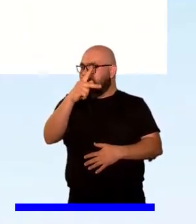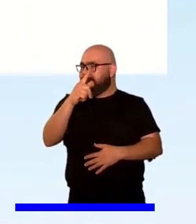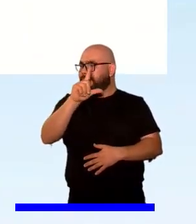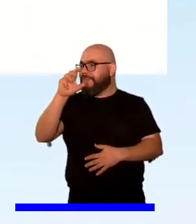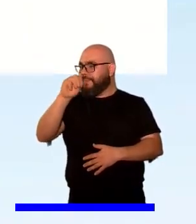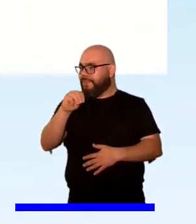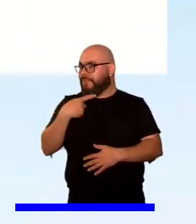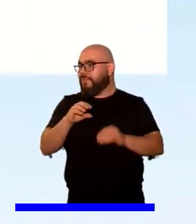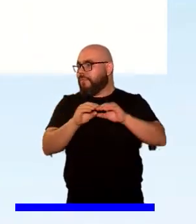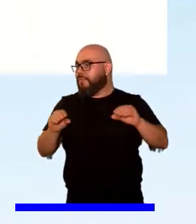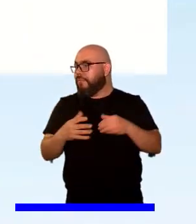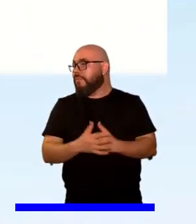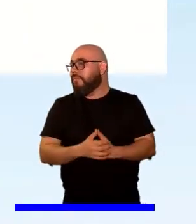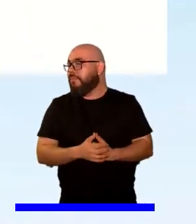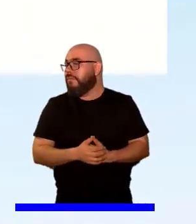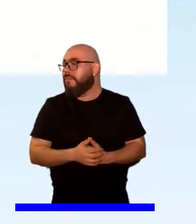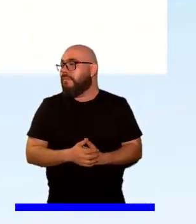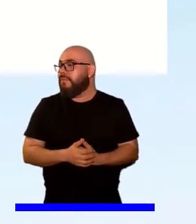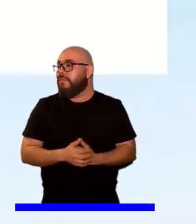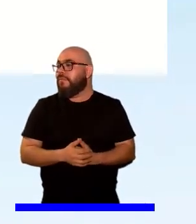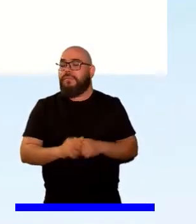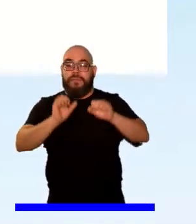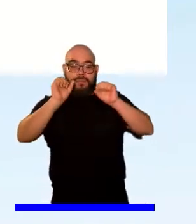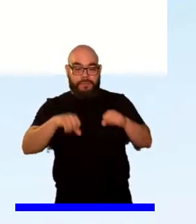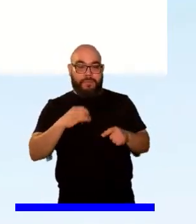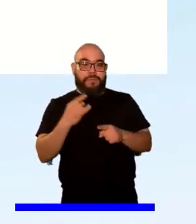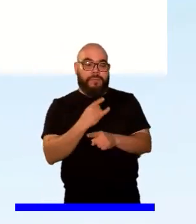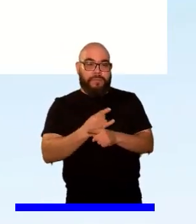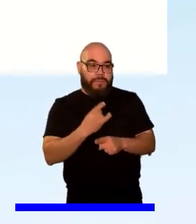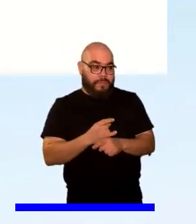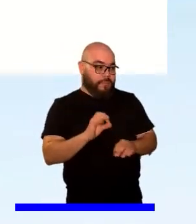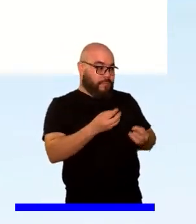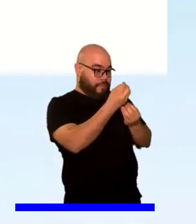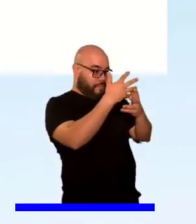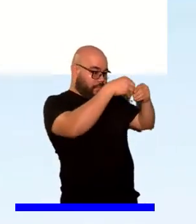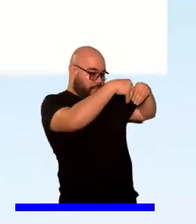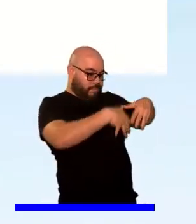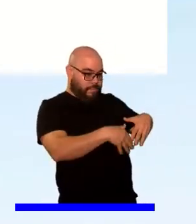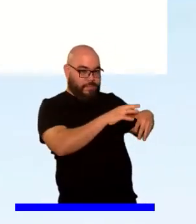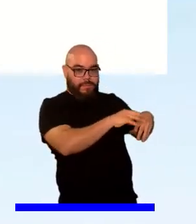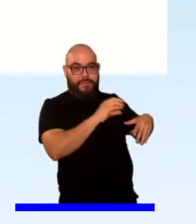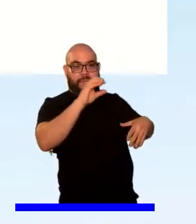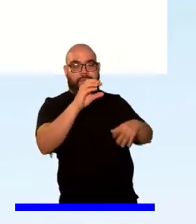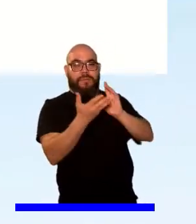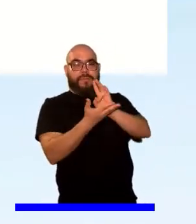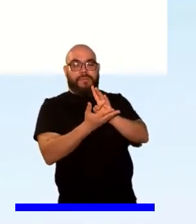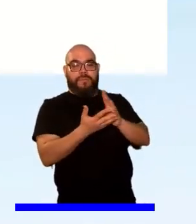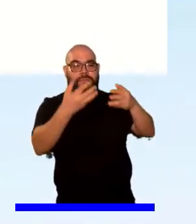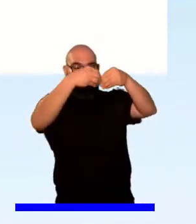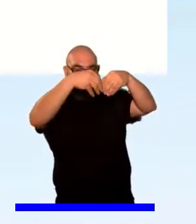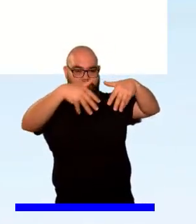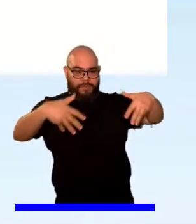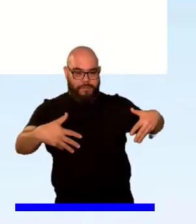nivel. Palabras más, palabras menos. Yo ya puedo utilizar el mismo andamiaje para utilizar diferentes modelos sin tener